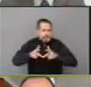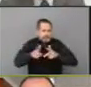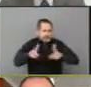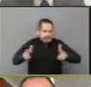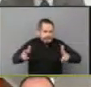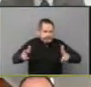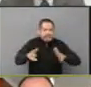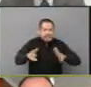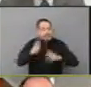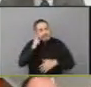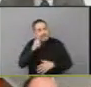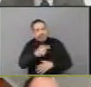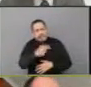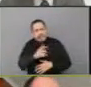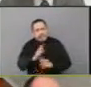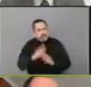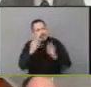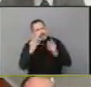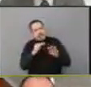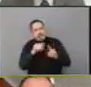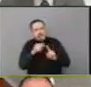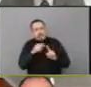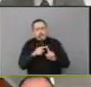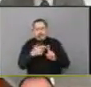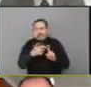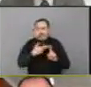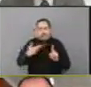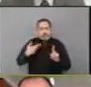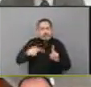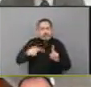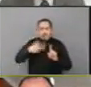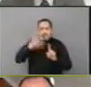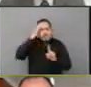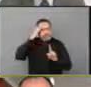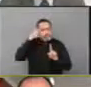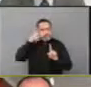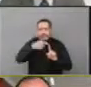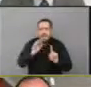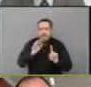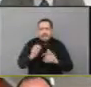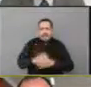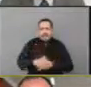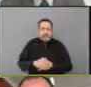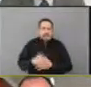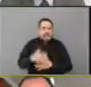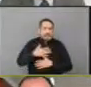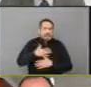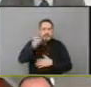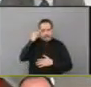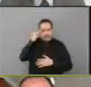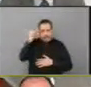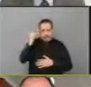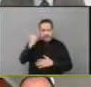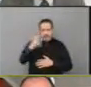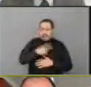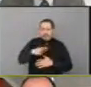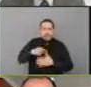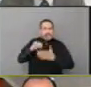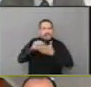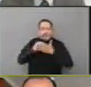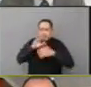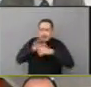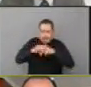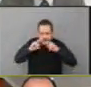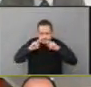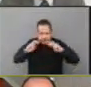que aparecería como el personaje central en dicho evento. Desde mi perspectiva, se debería incorporar un análisis